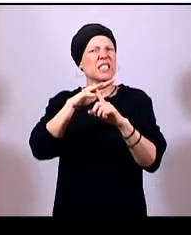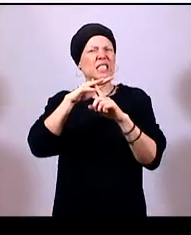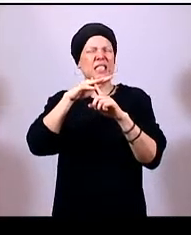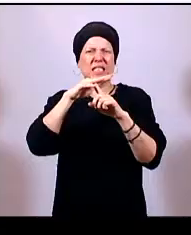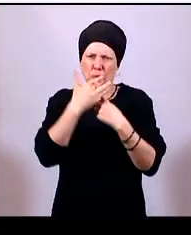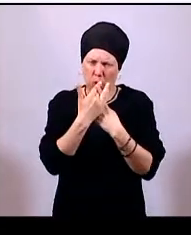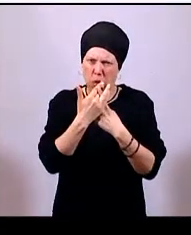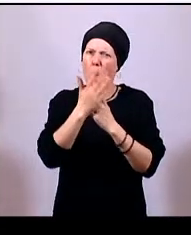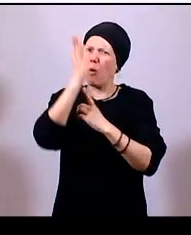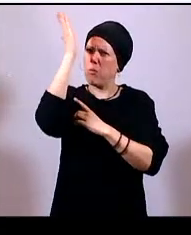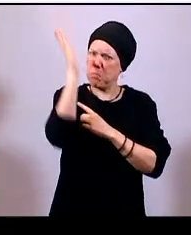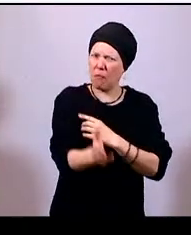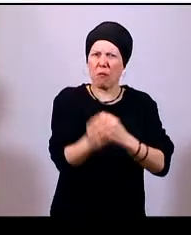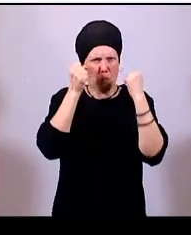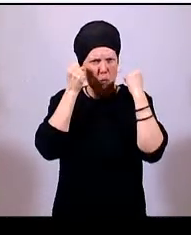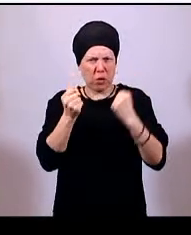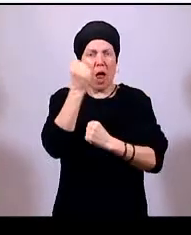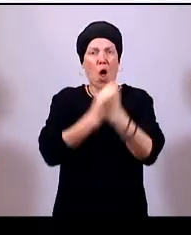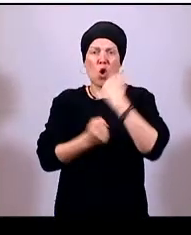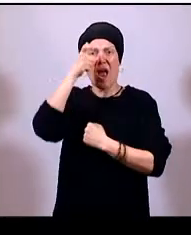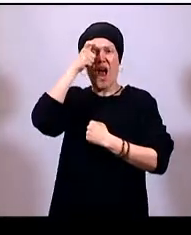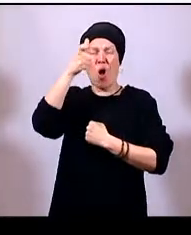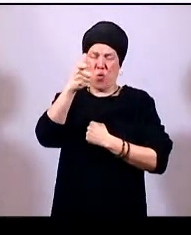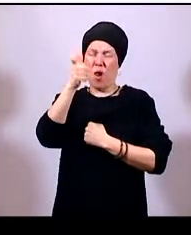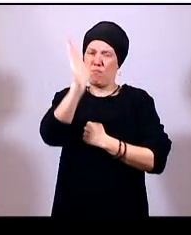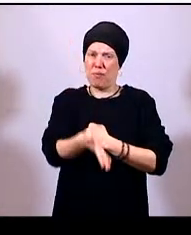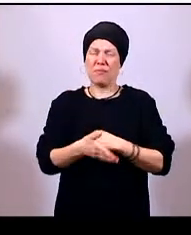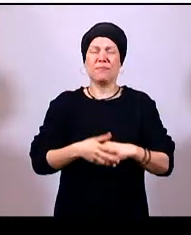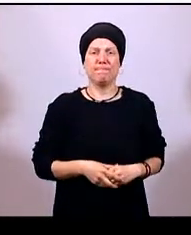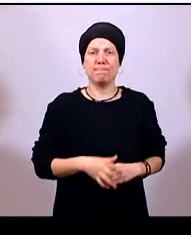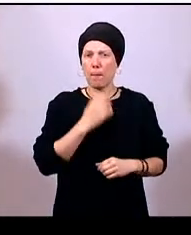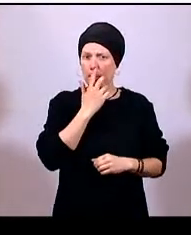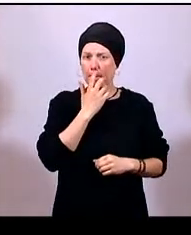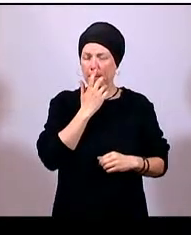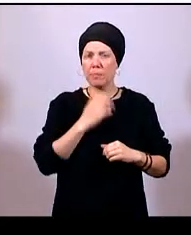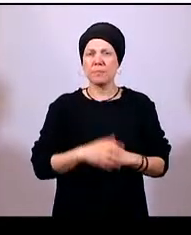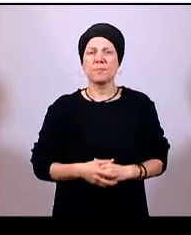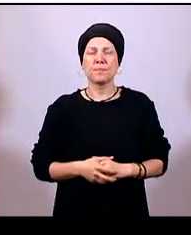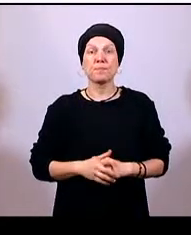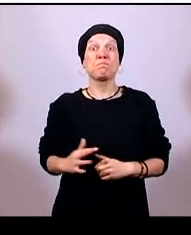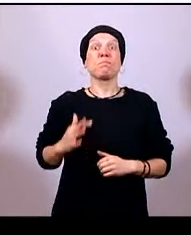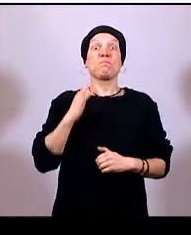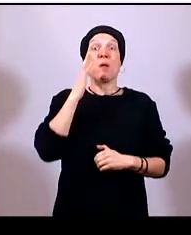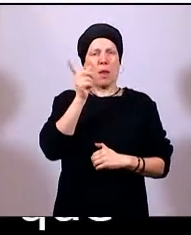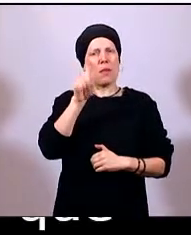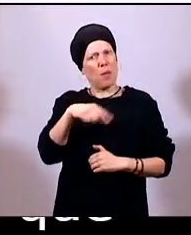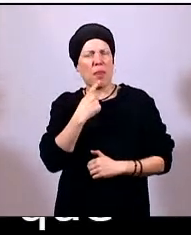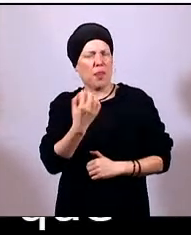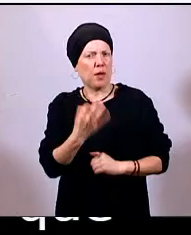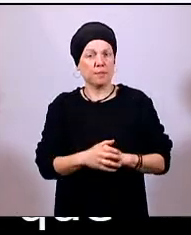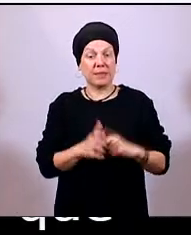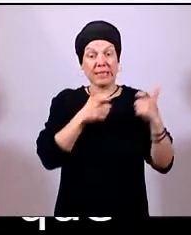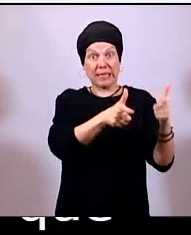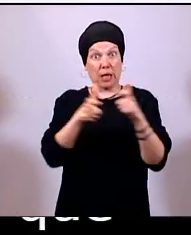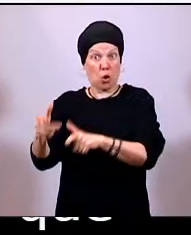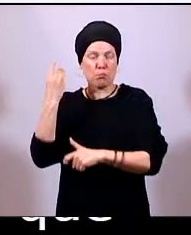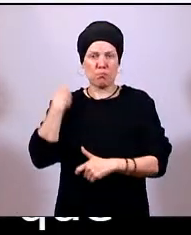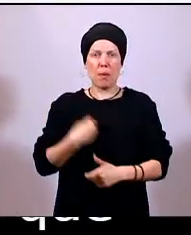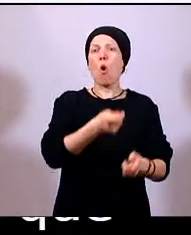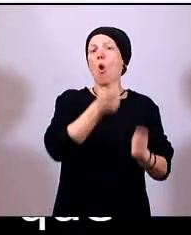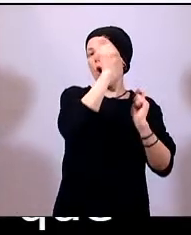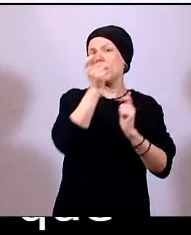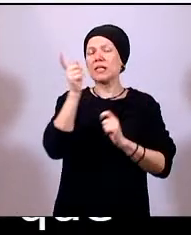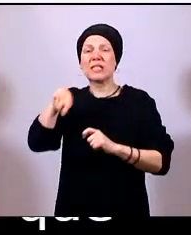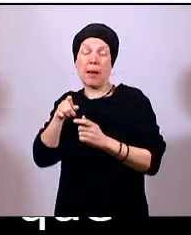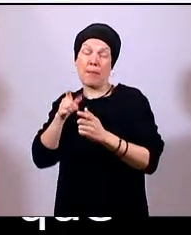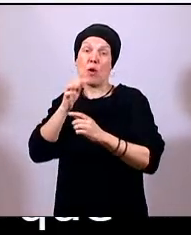afectado negativamente a la economía rural de la región. Además, hay que decir que estos sectores, el del olivar y la